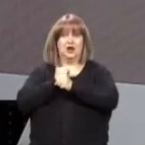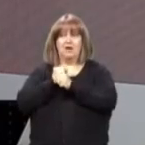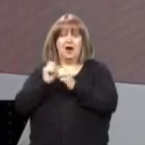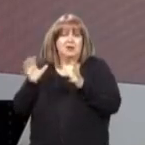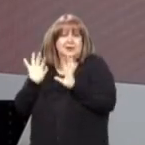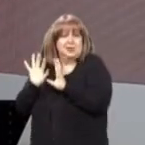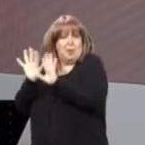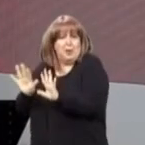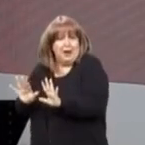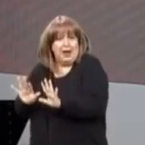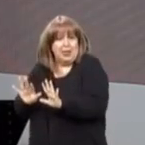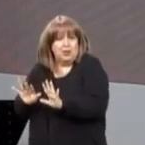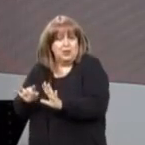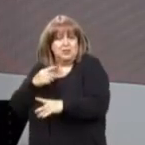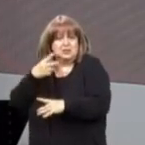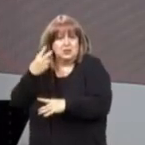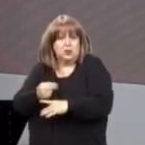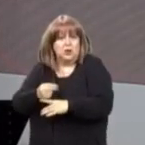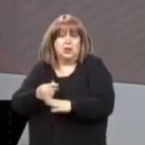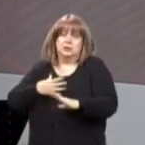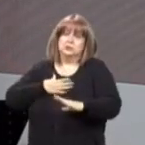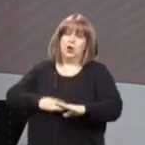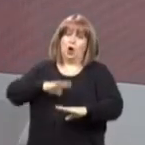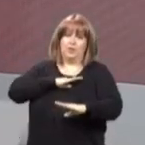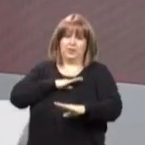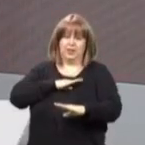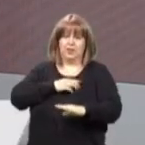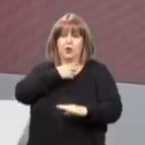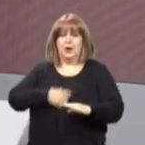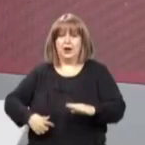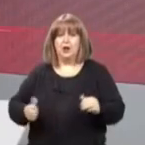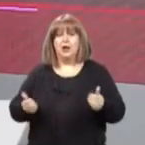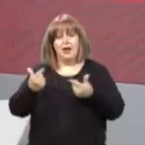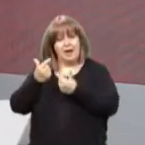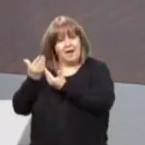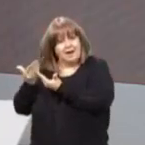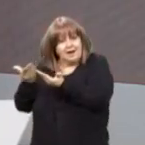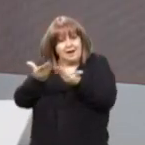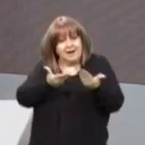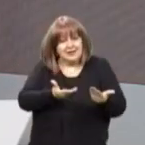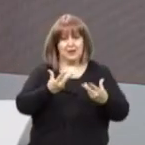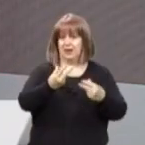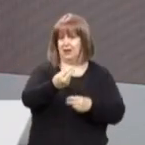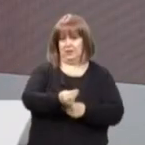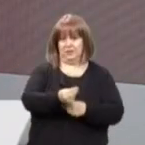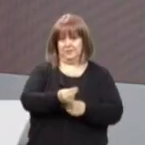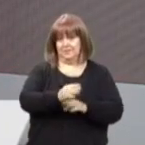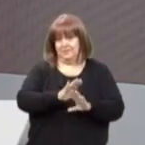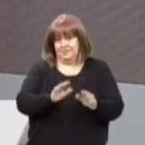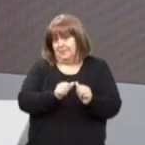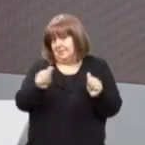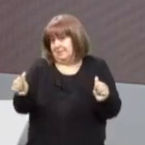Bueno, ahí estaba, ¿no? Y hoy nos encontramos con la novedad de la agenda nacional. Veníamos contando que la visita a Mendoza tenía que ver con un recorrido que hacía